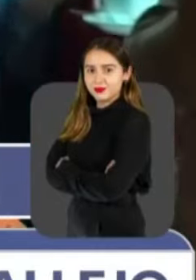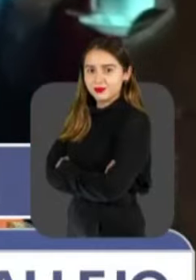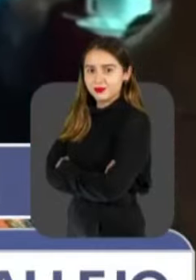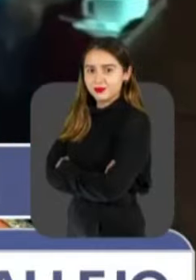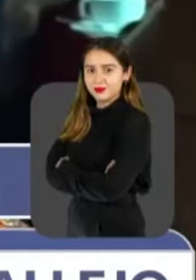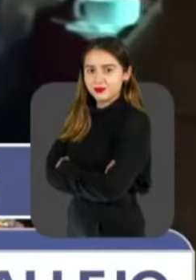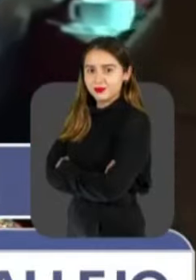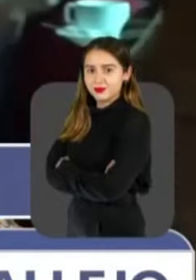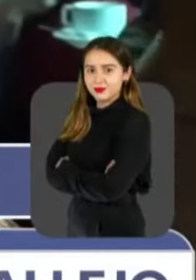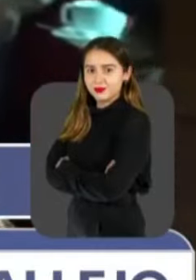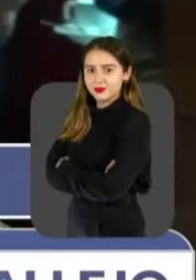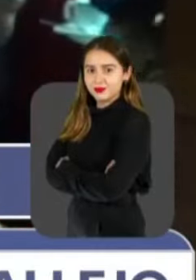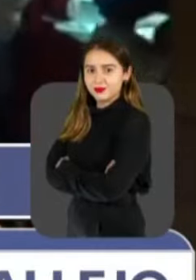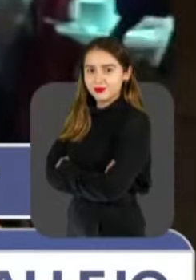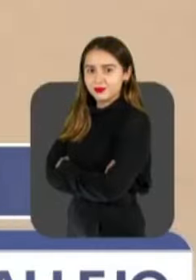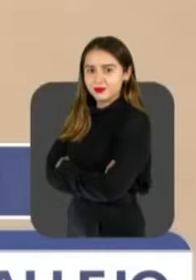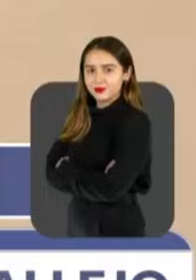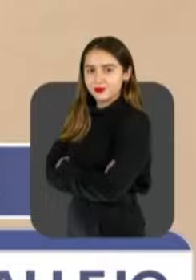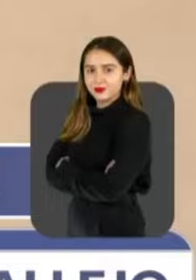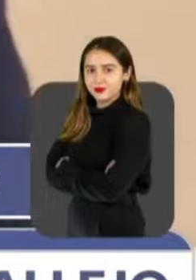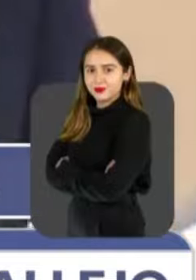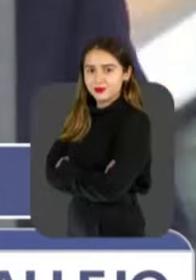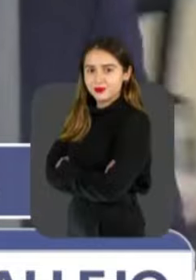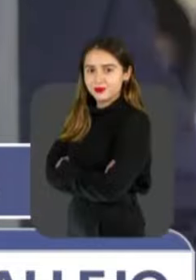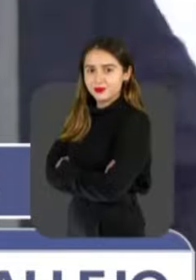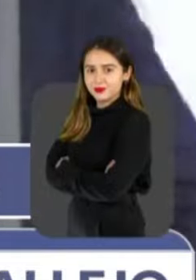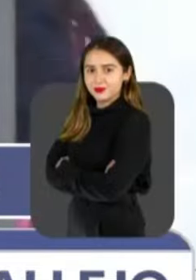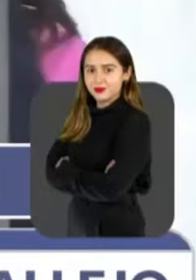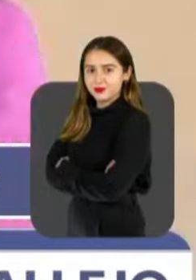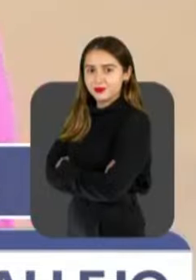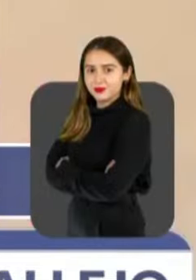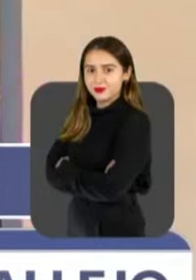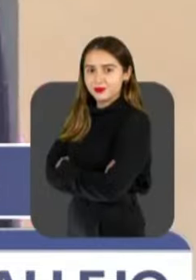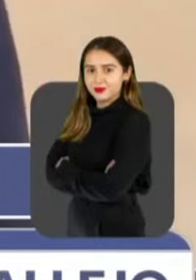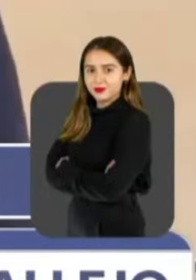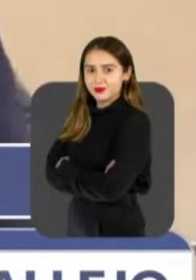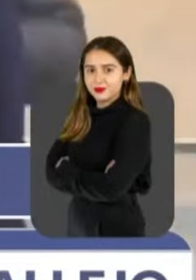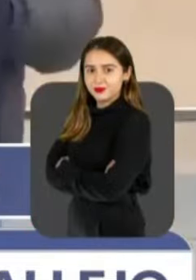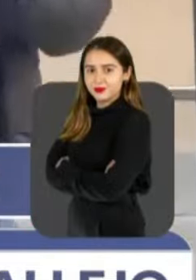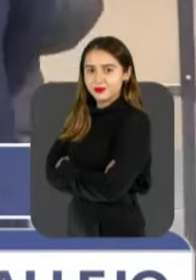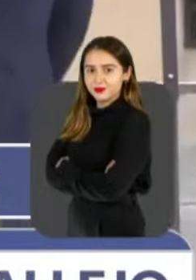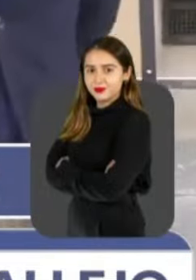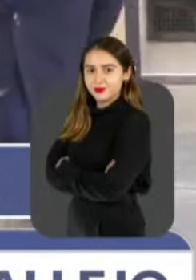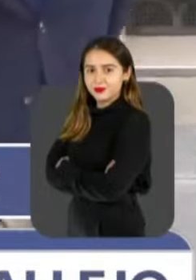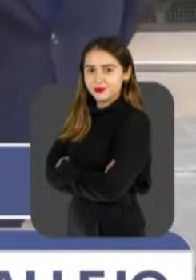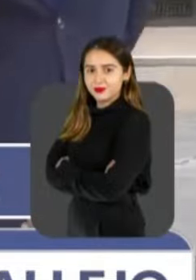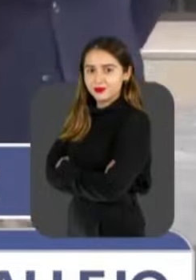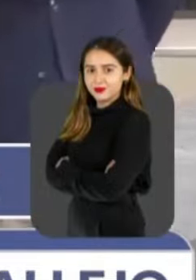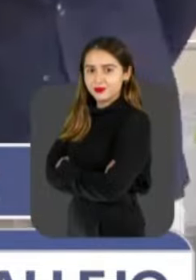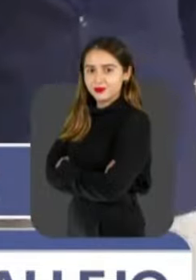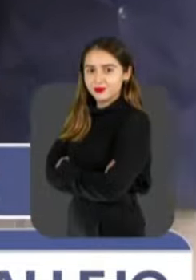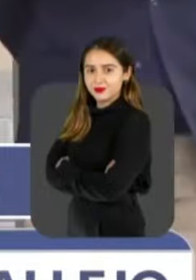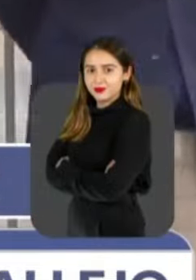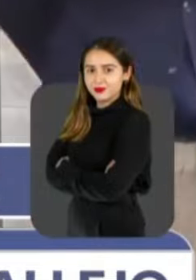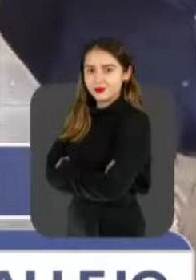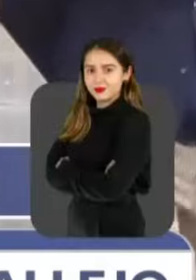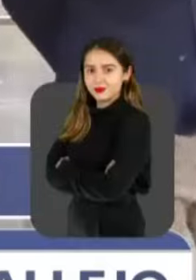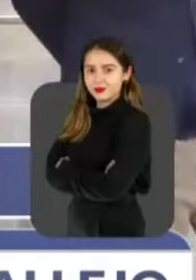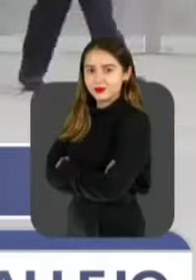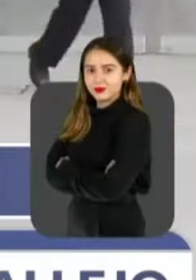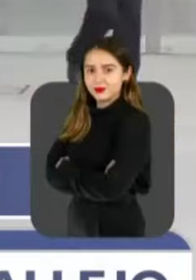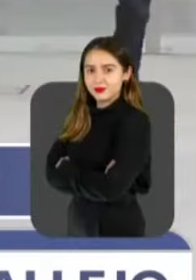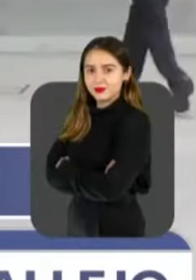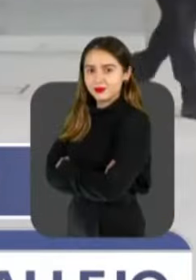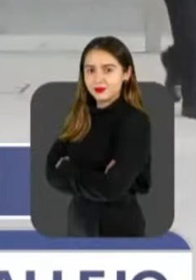criticar, sino que los cuestionamientos a La Moneda son múltiples. Además, descartó tener vínculos con el exfiscal Guerra. Nosotros tenemos más o menos más